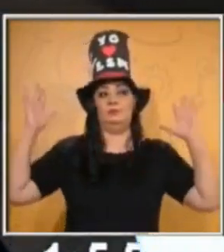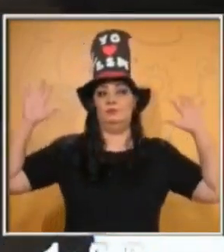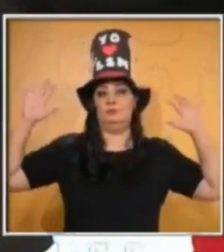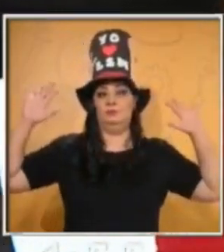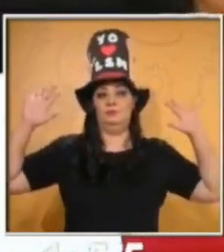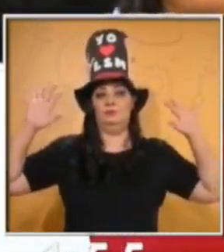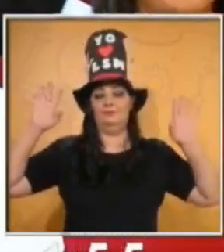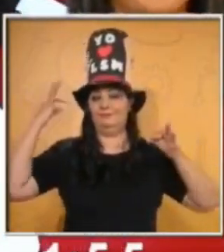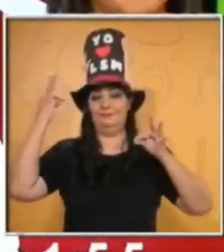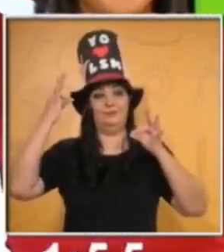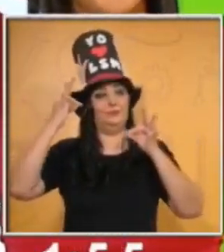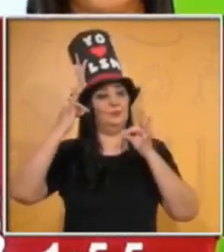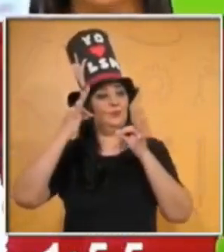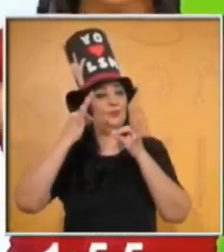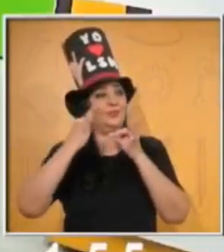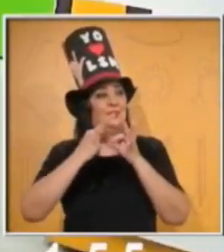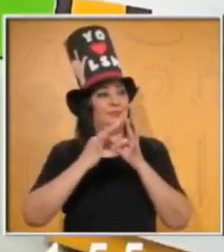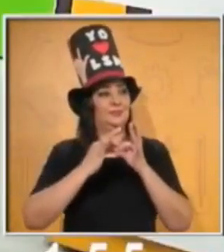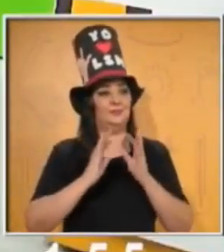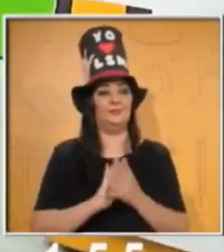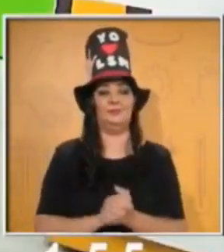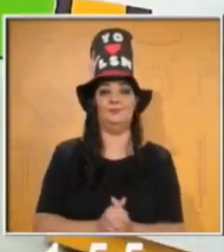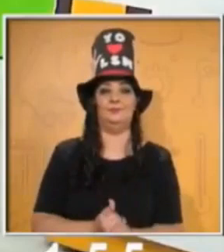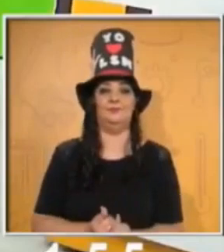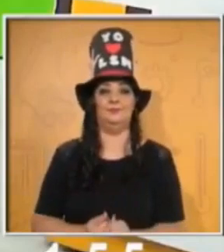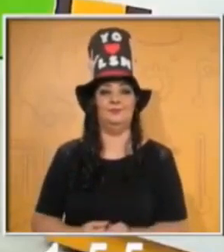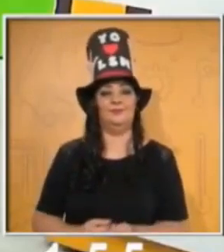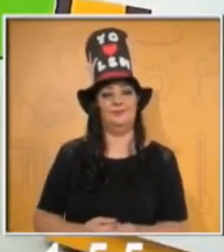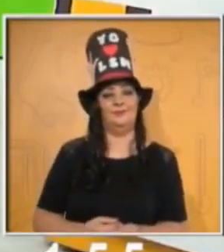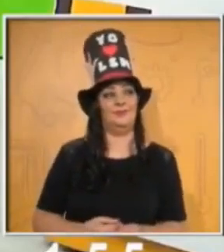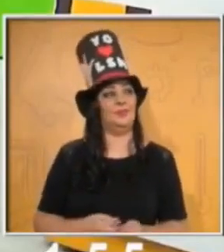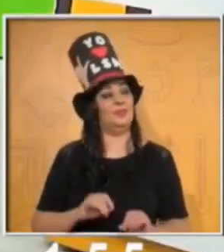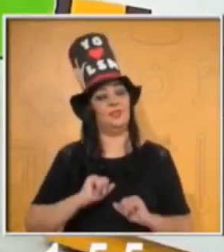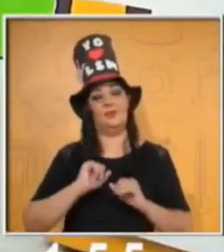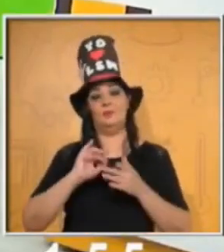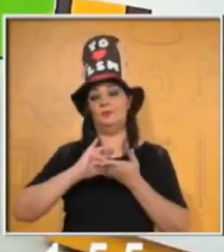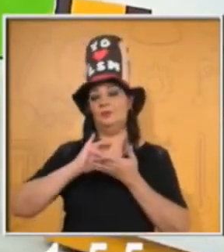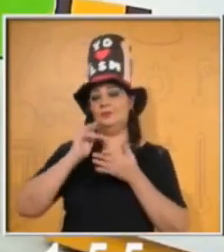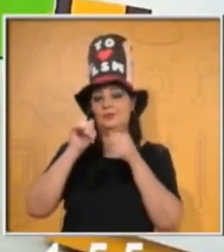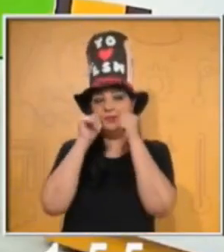Paz. Muy bien. Por nuestra parte es